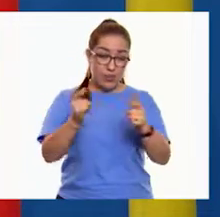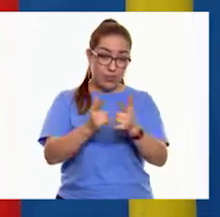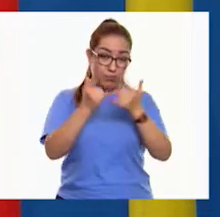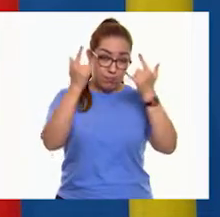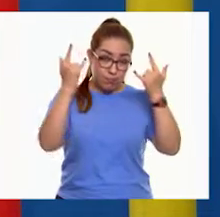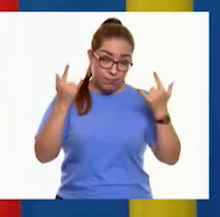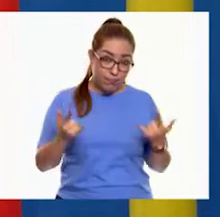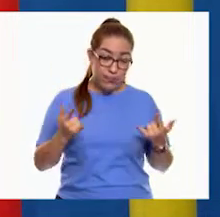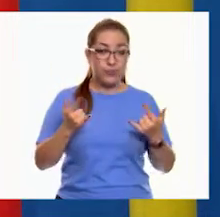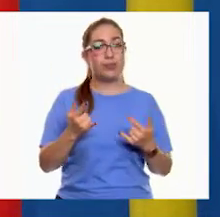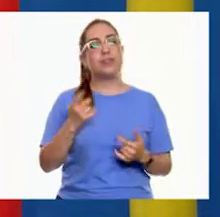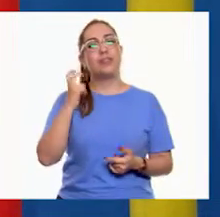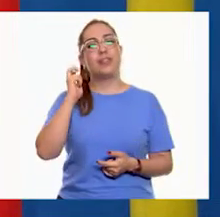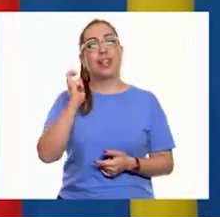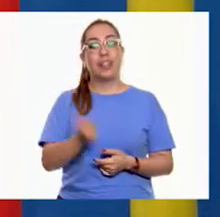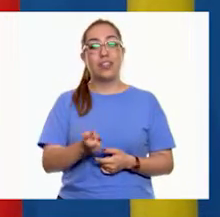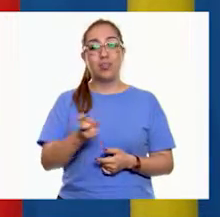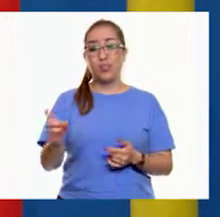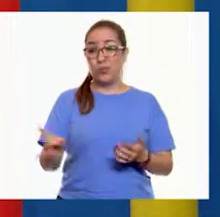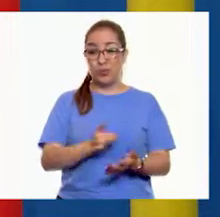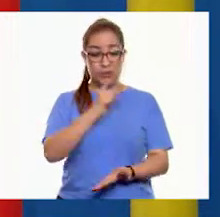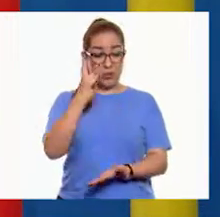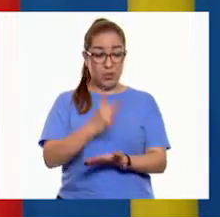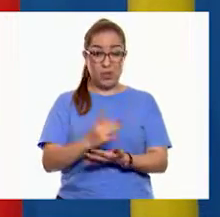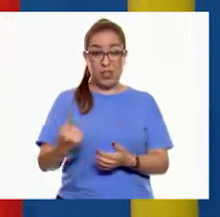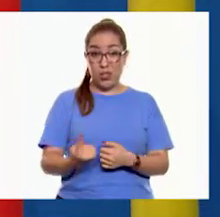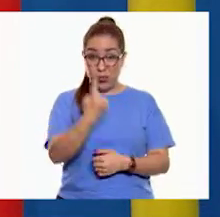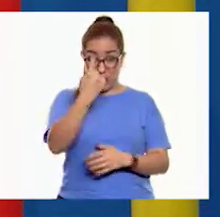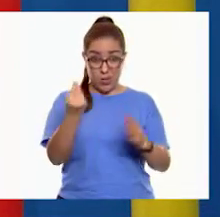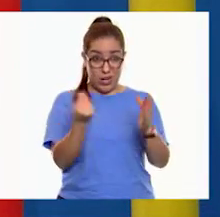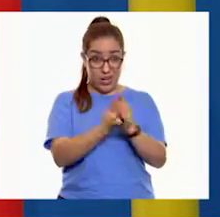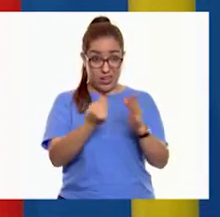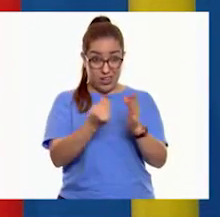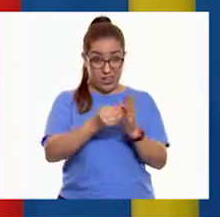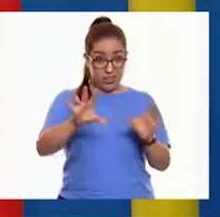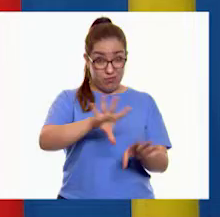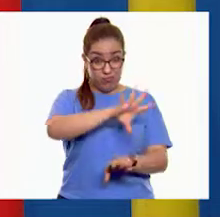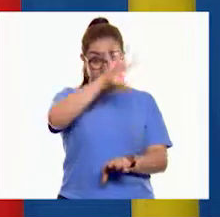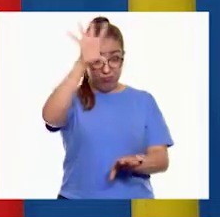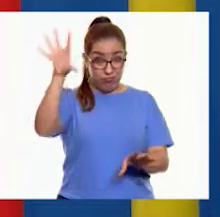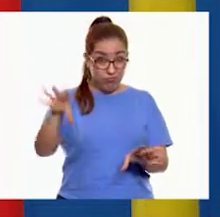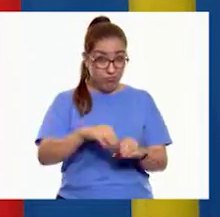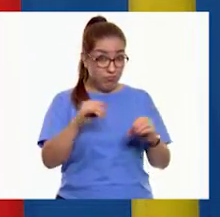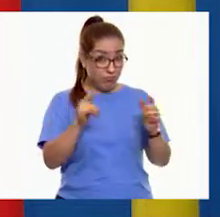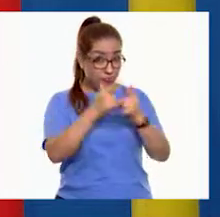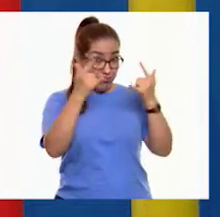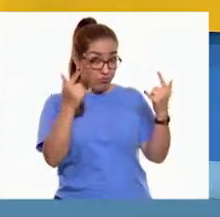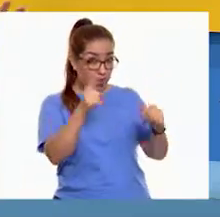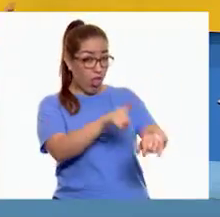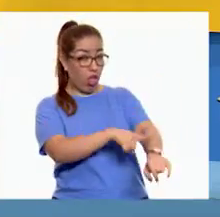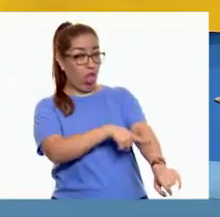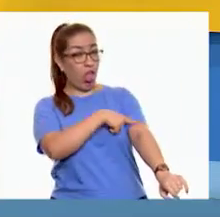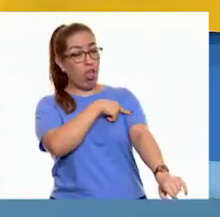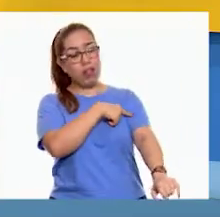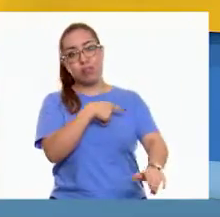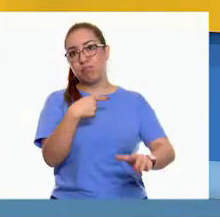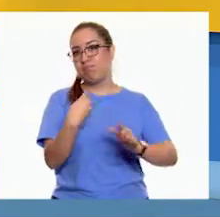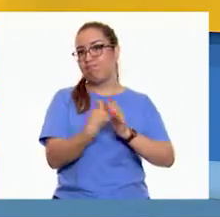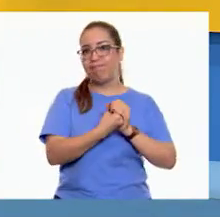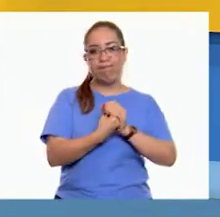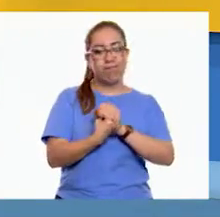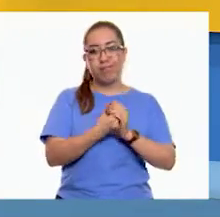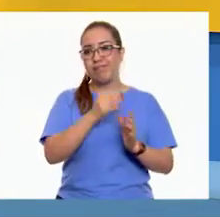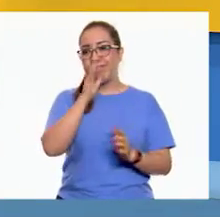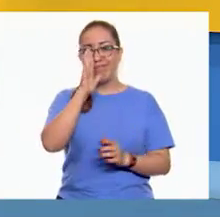difícil poder hablar en una sola clase de todos los acontecimientos importantes que sucedieron en este periodo. Sería casi imposible,